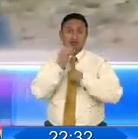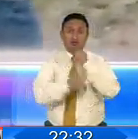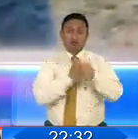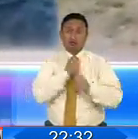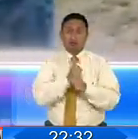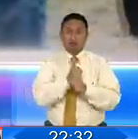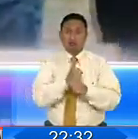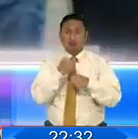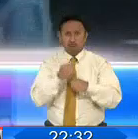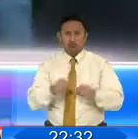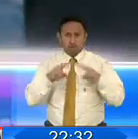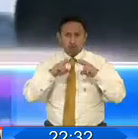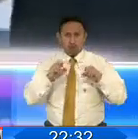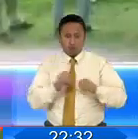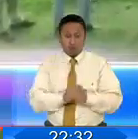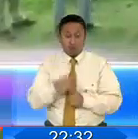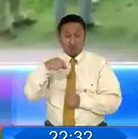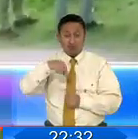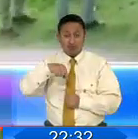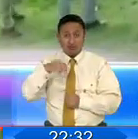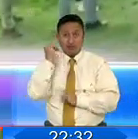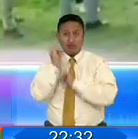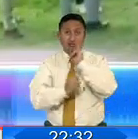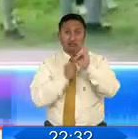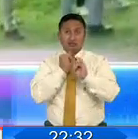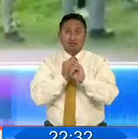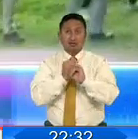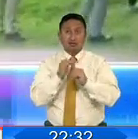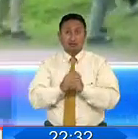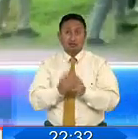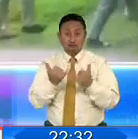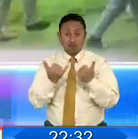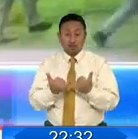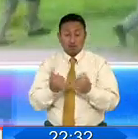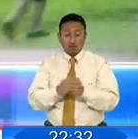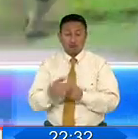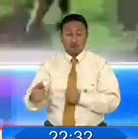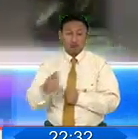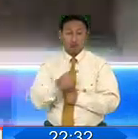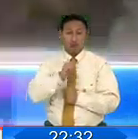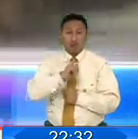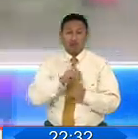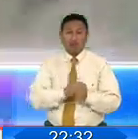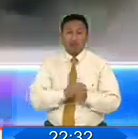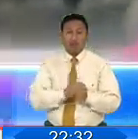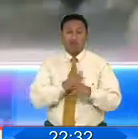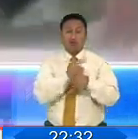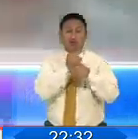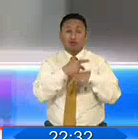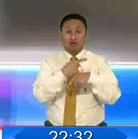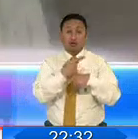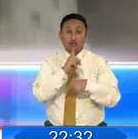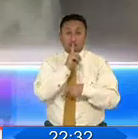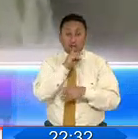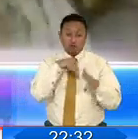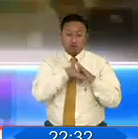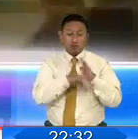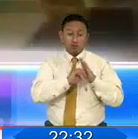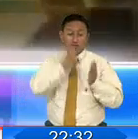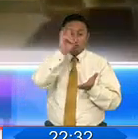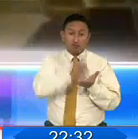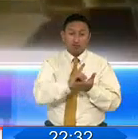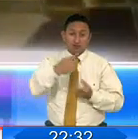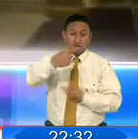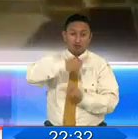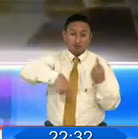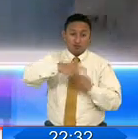las investigaciones, eran parte de la red internacional que estarían relacionados a la producción, almacenamiento, descarga,